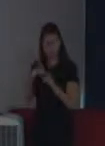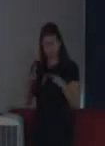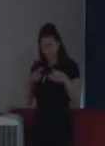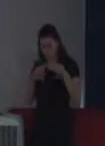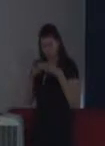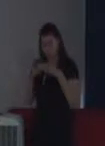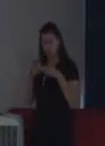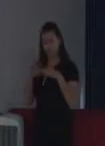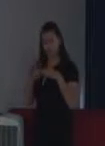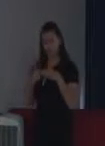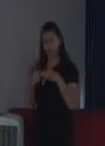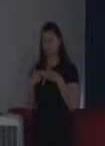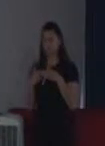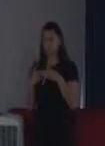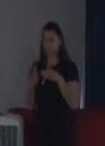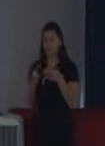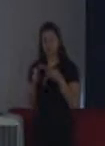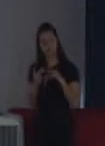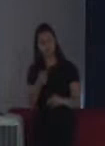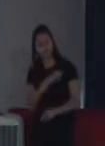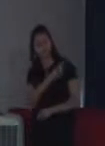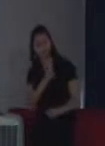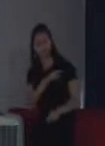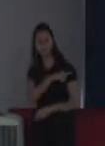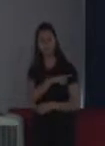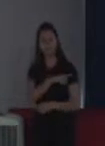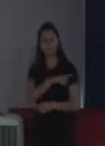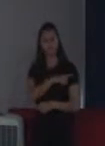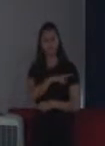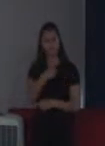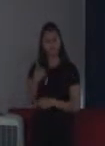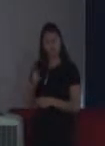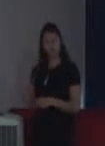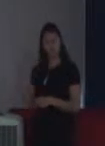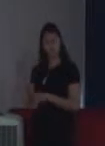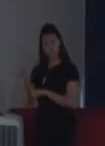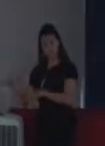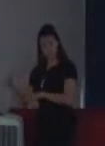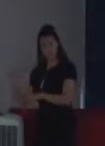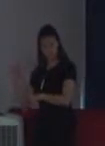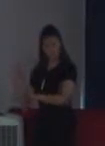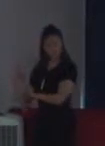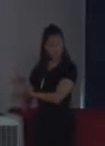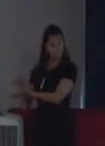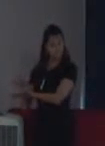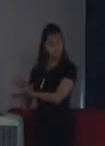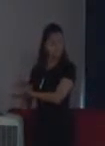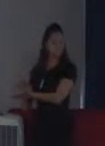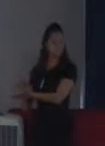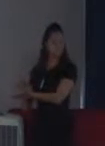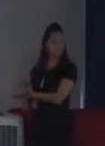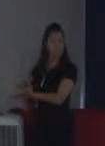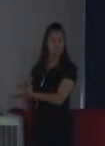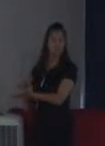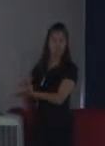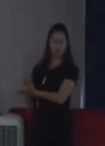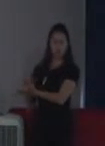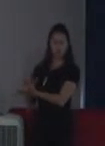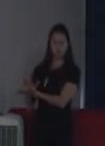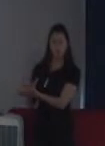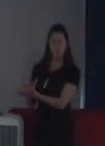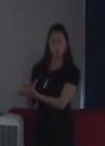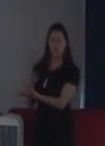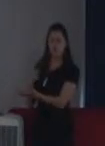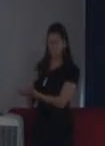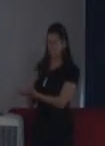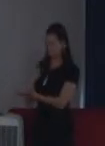estoy frente a esto? ¿En qué instancias de la política pública he participado, no he participado o voy